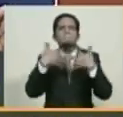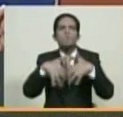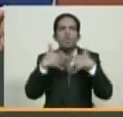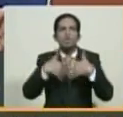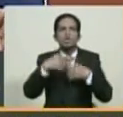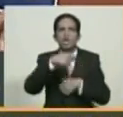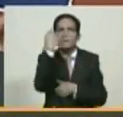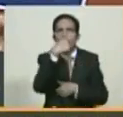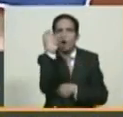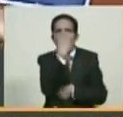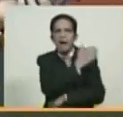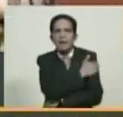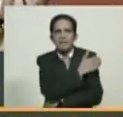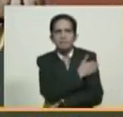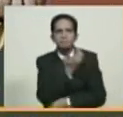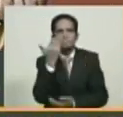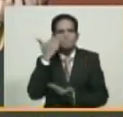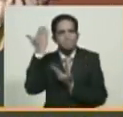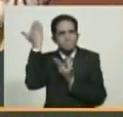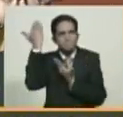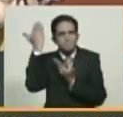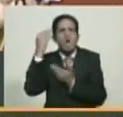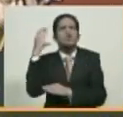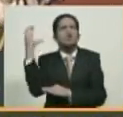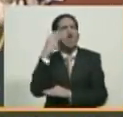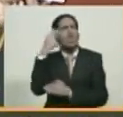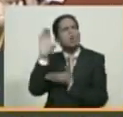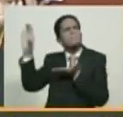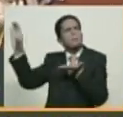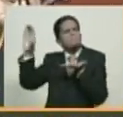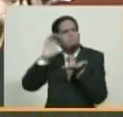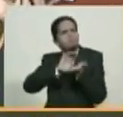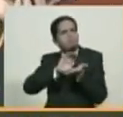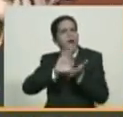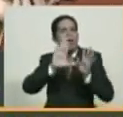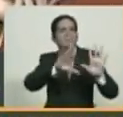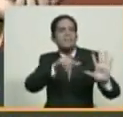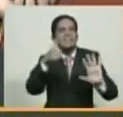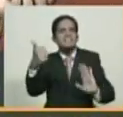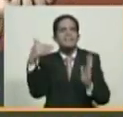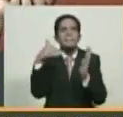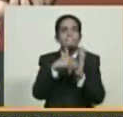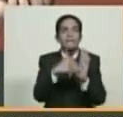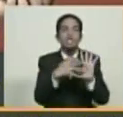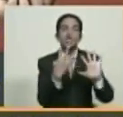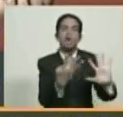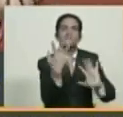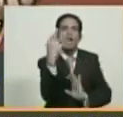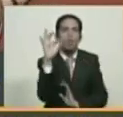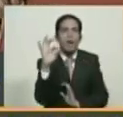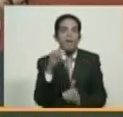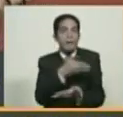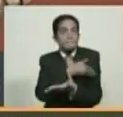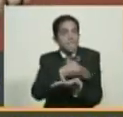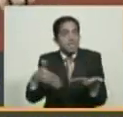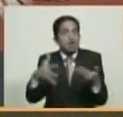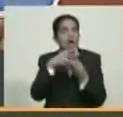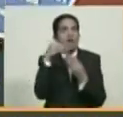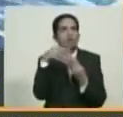Durante el Plan Colombia, Colombia recibió 16.940 millones de